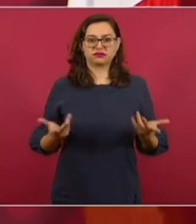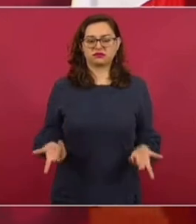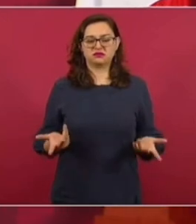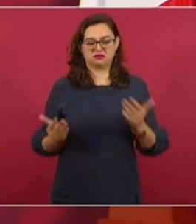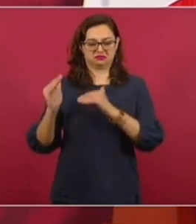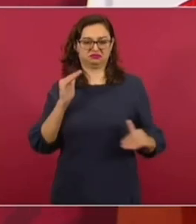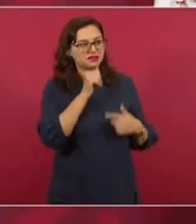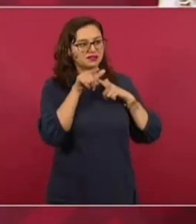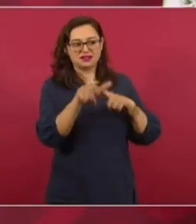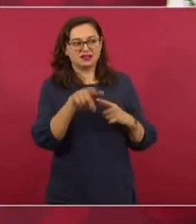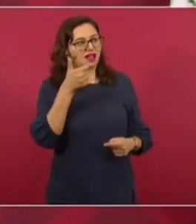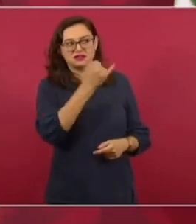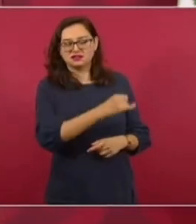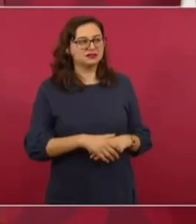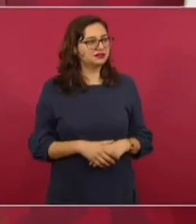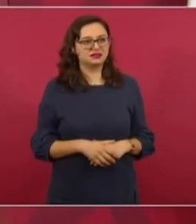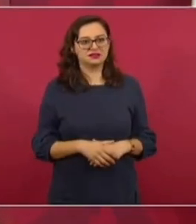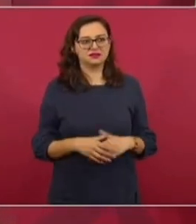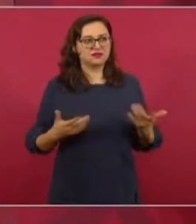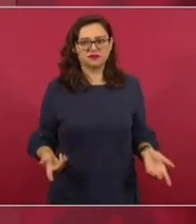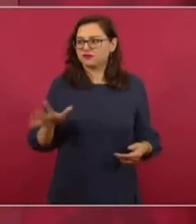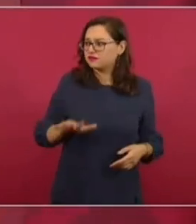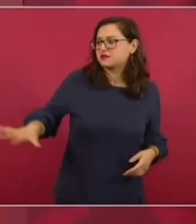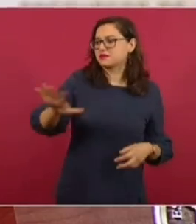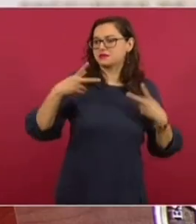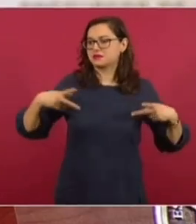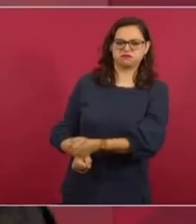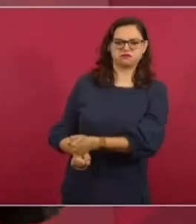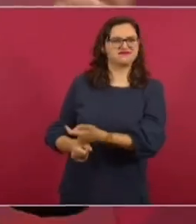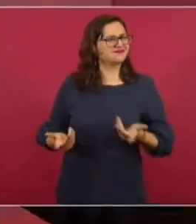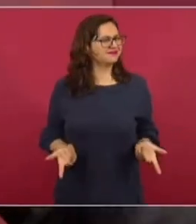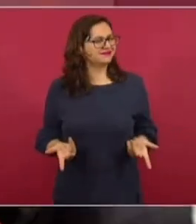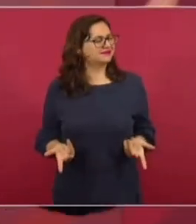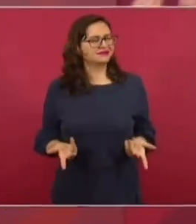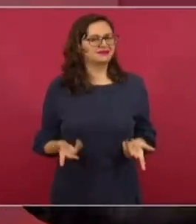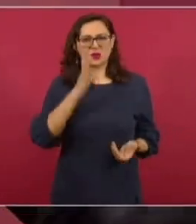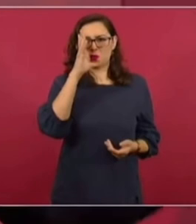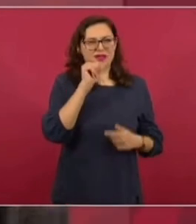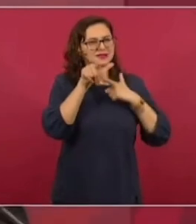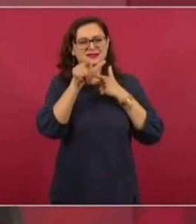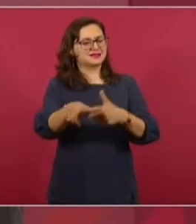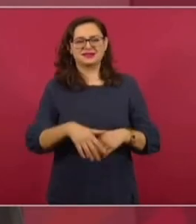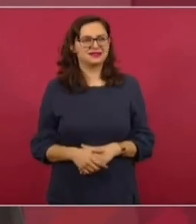del bienestar de los pueblos, de la paz, de la tranquilidad, de la felicidad de nuestros pueblos. Todos los problemas, todos,